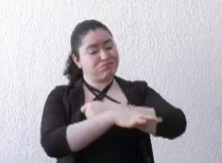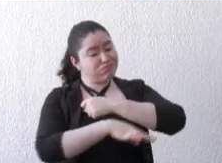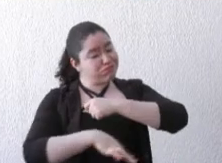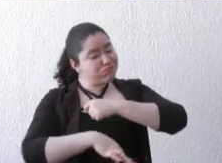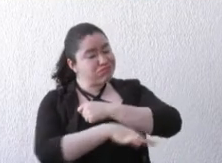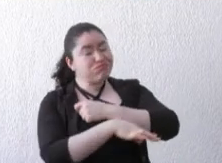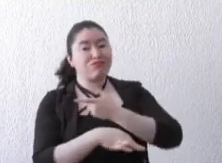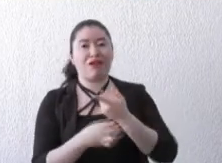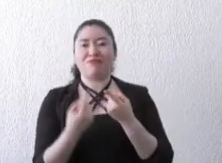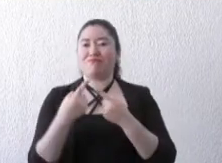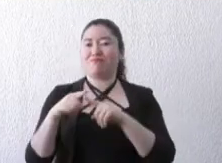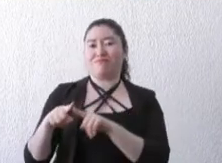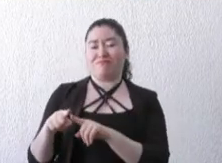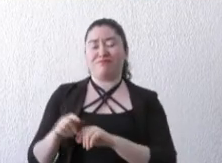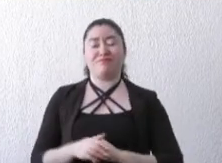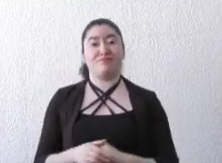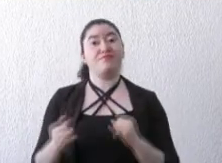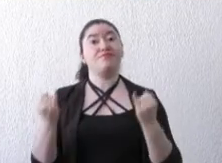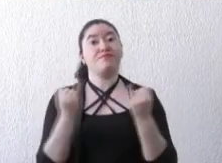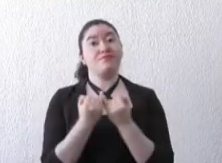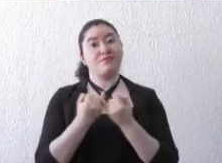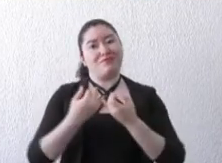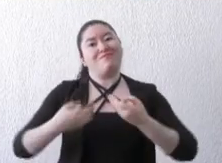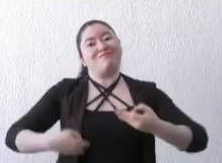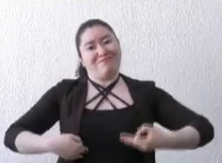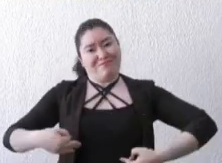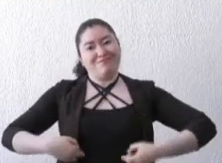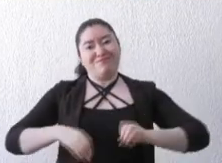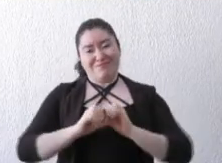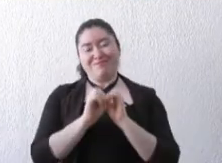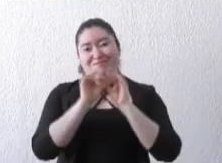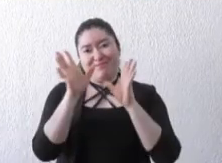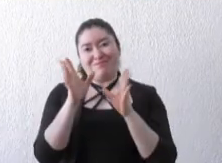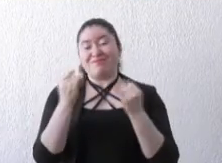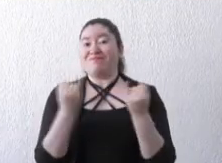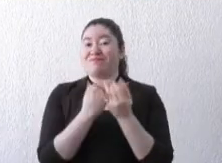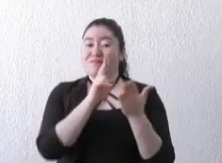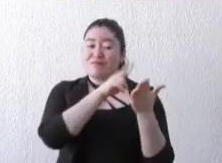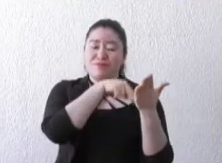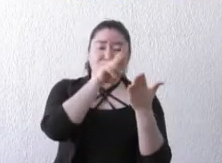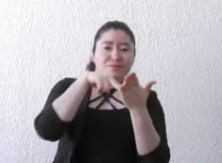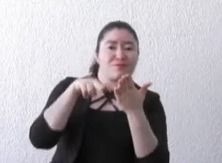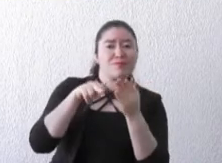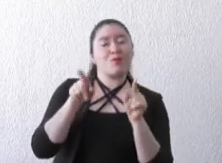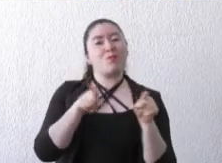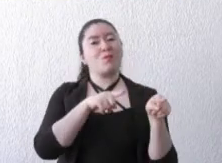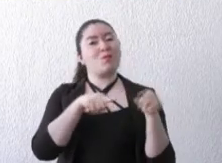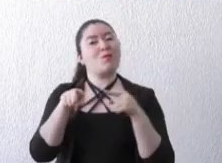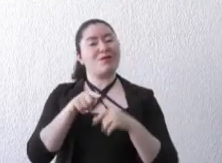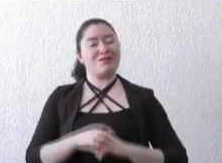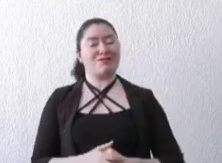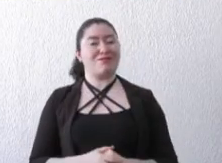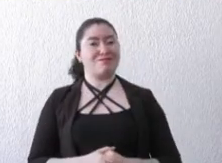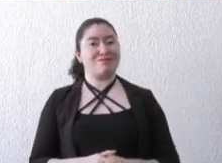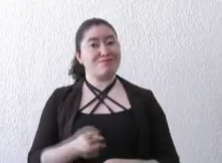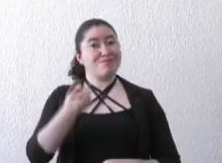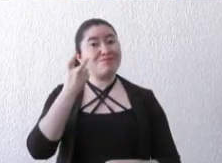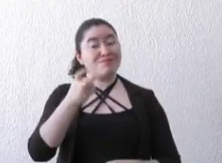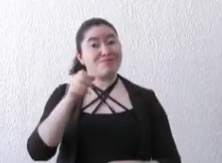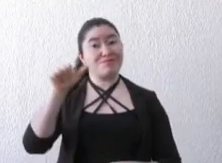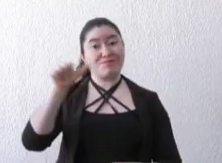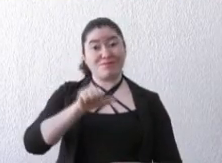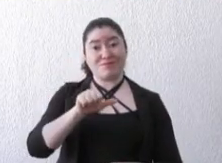arquitectónicos y por supuesto también teatrales y de pintura y de música. Por eso hoy el